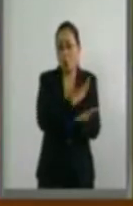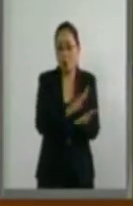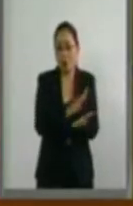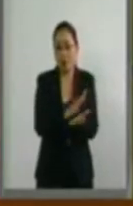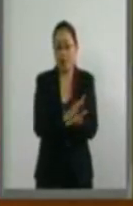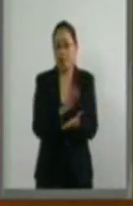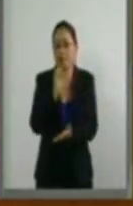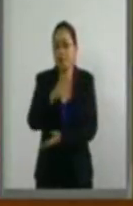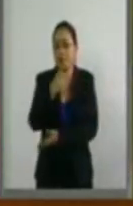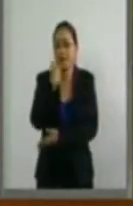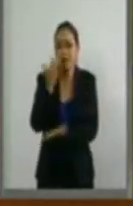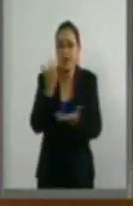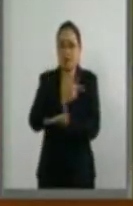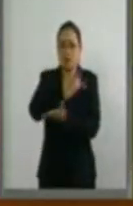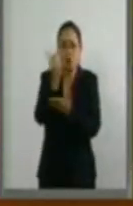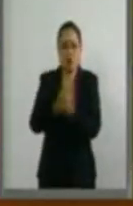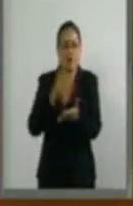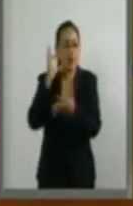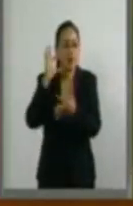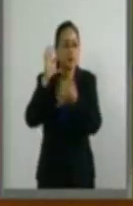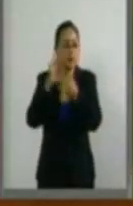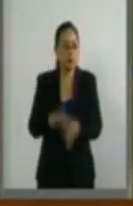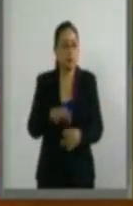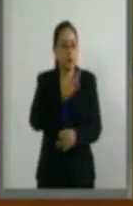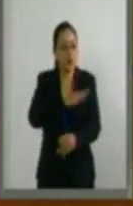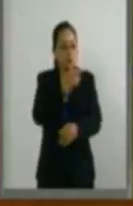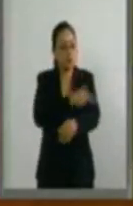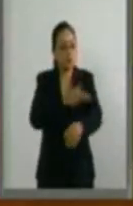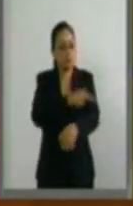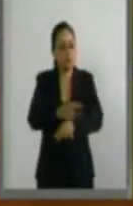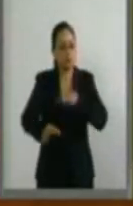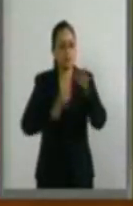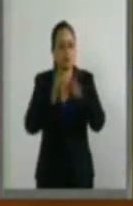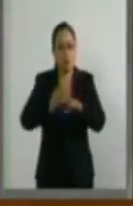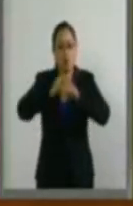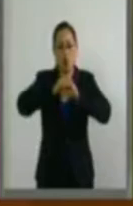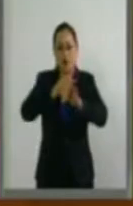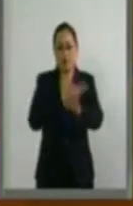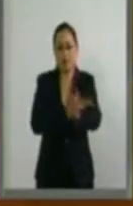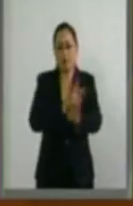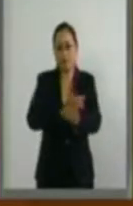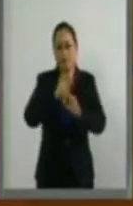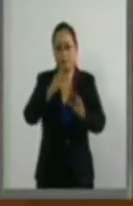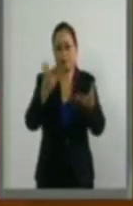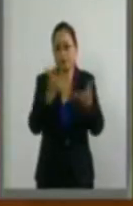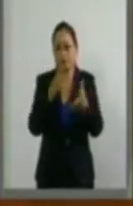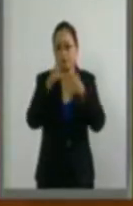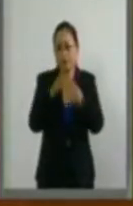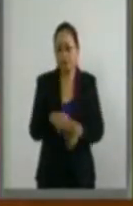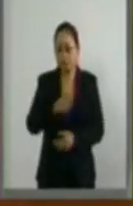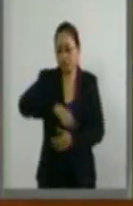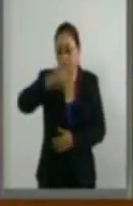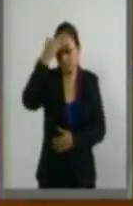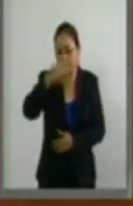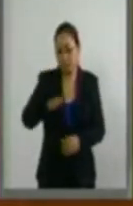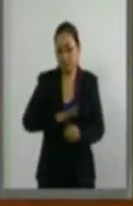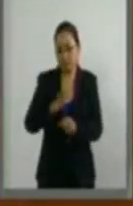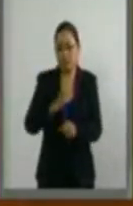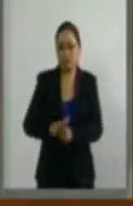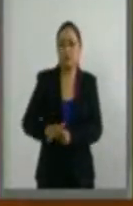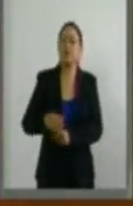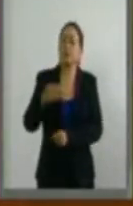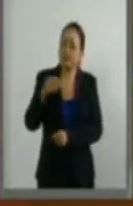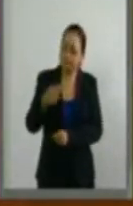un esquema de política que haga eficiente y transparente su aplicación, conscientes de la necesidad